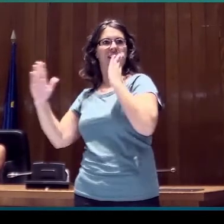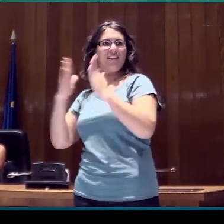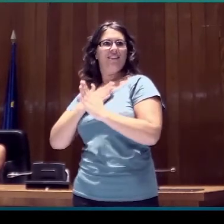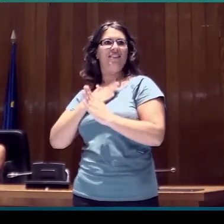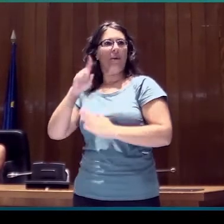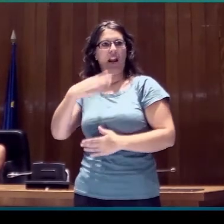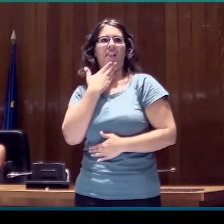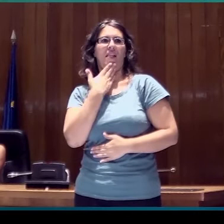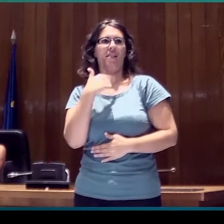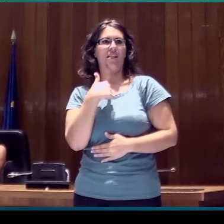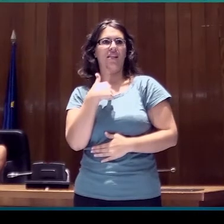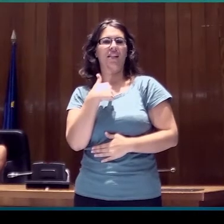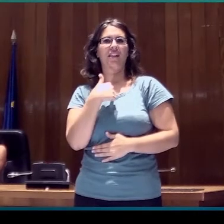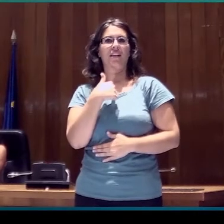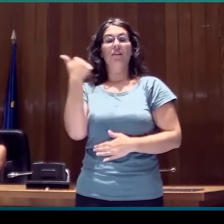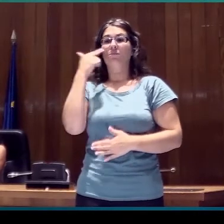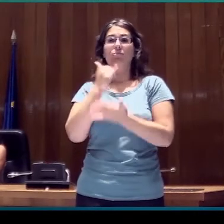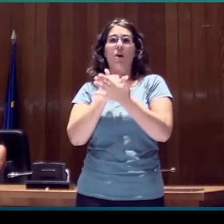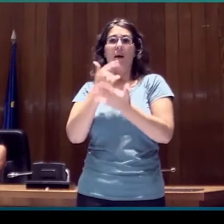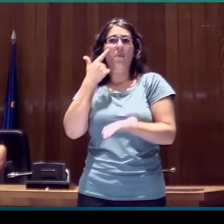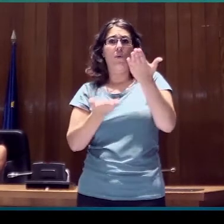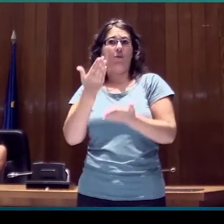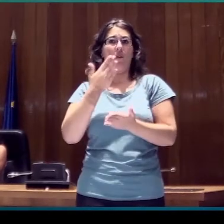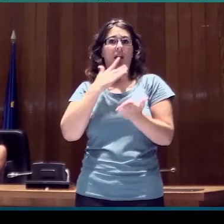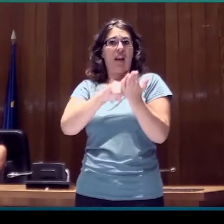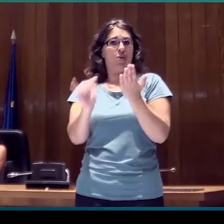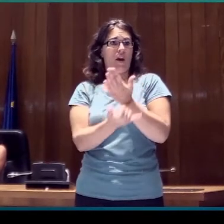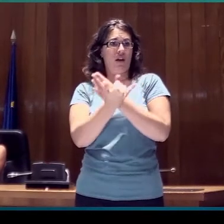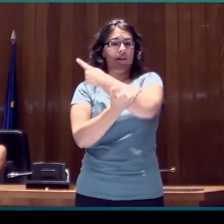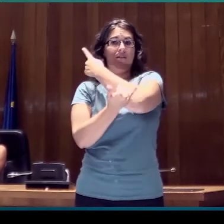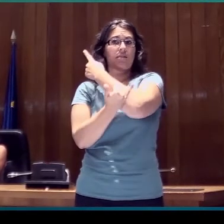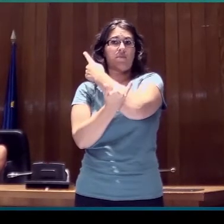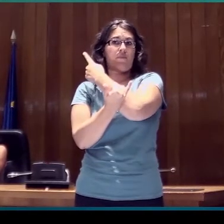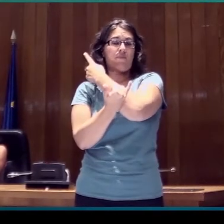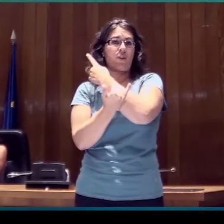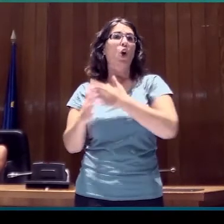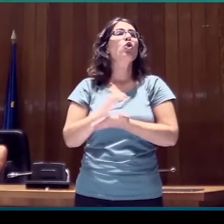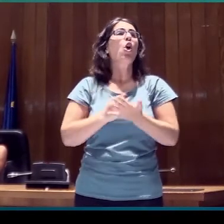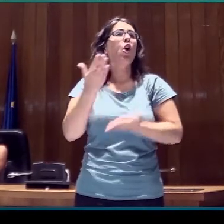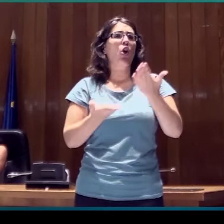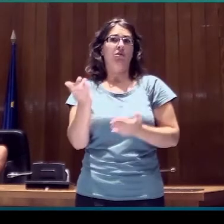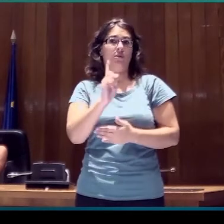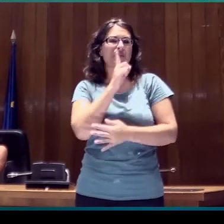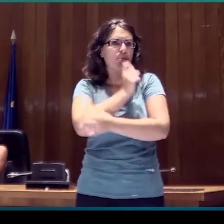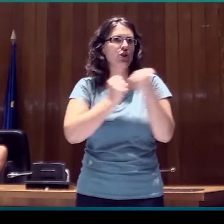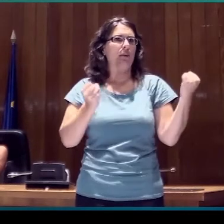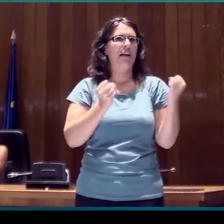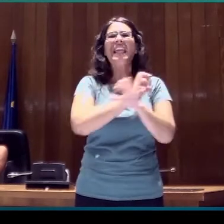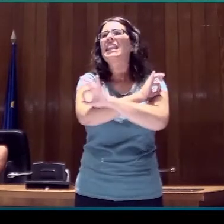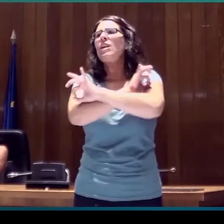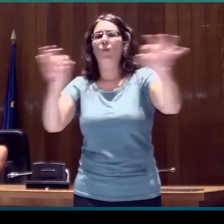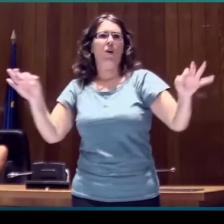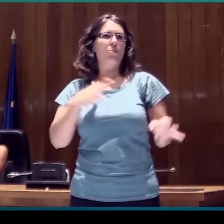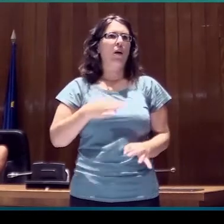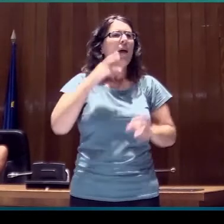Como cualquier prueba de evaluación del lenguaje, no lo evalúa todo. Es imposible. Ningún test, ninguna prueba puede evaluar todos los aspectos del lenguaje.